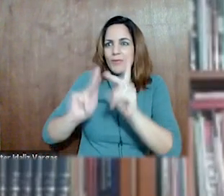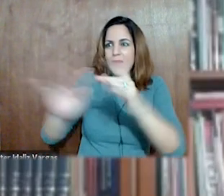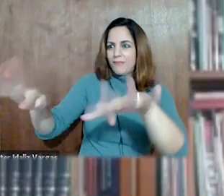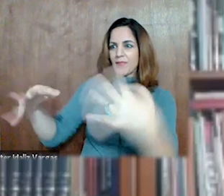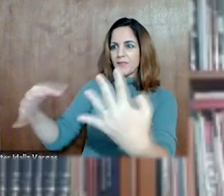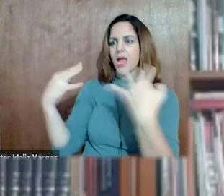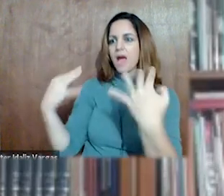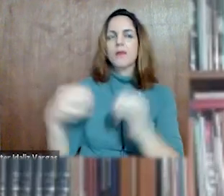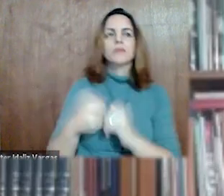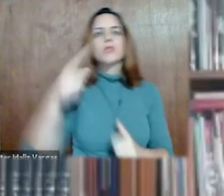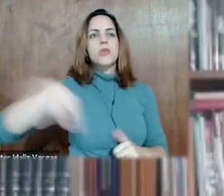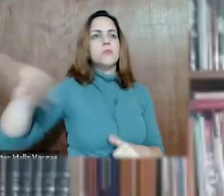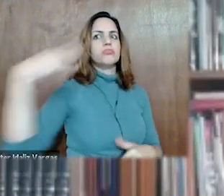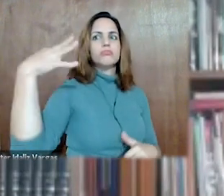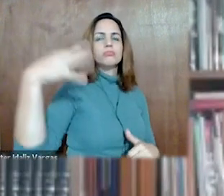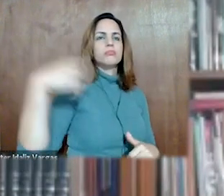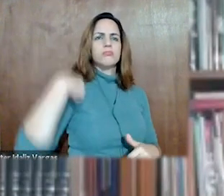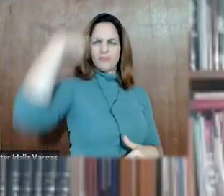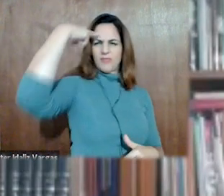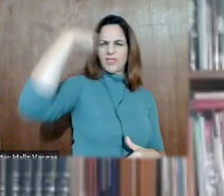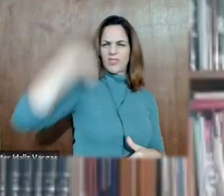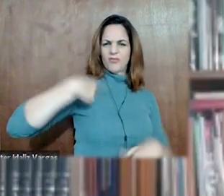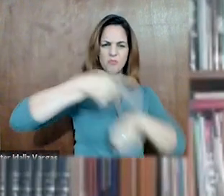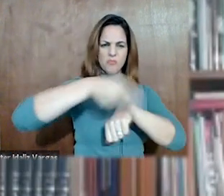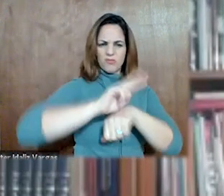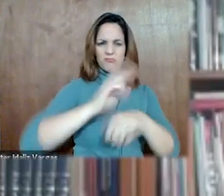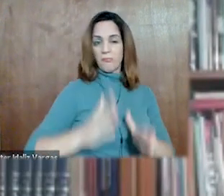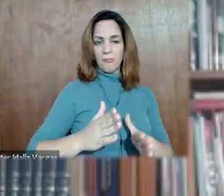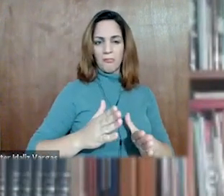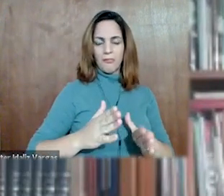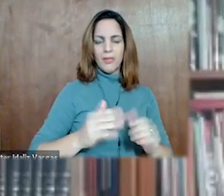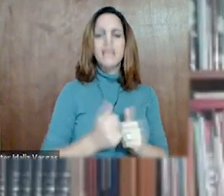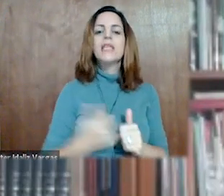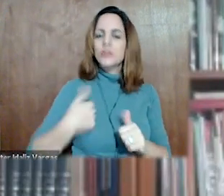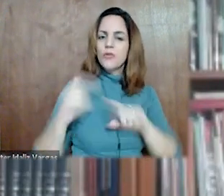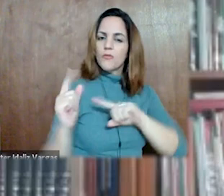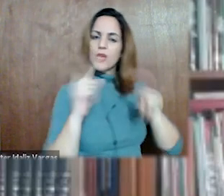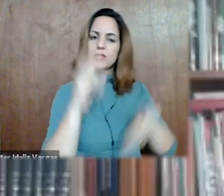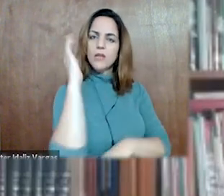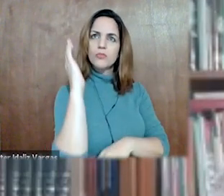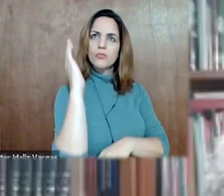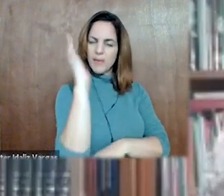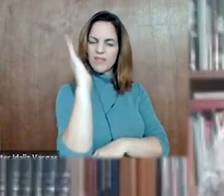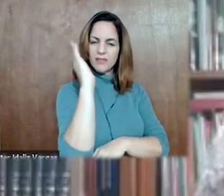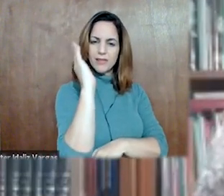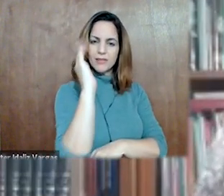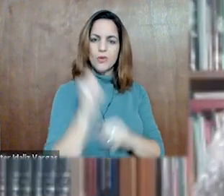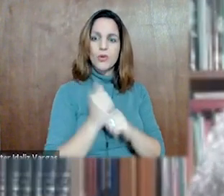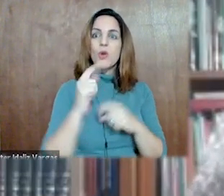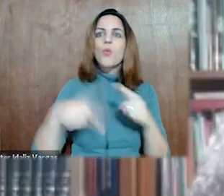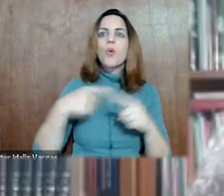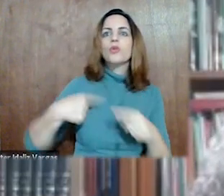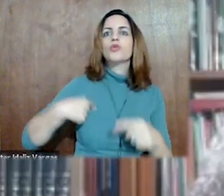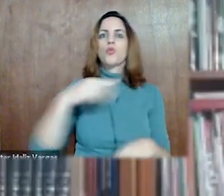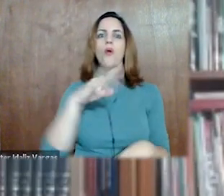a hacer a Estados Unidos, que fui a presentar El Tacón de la Chancleta, que era una publicación que hacíamos, me hablaban y me miraban. Cuando yo hablaba, abría